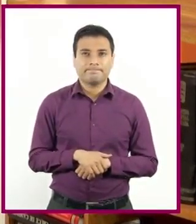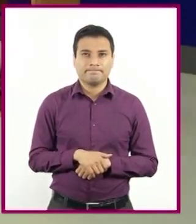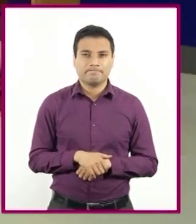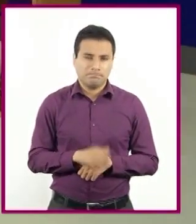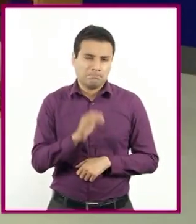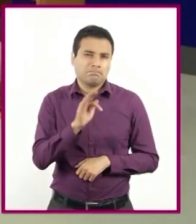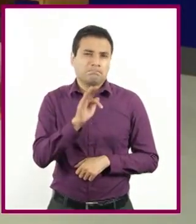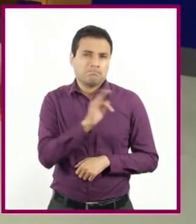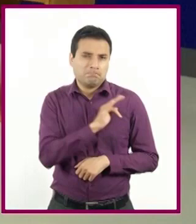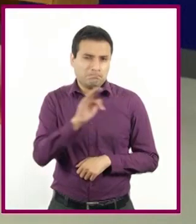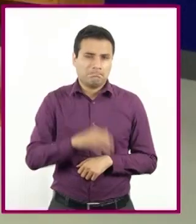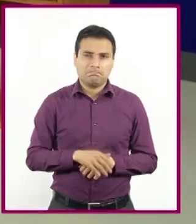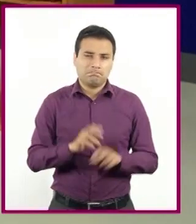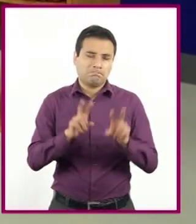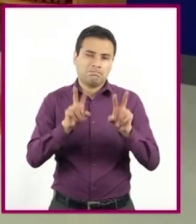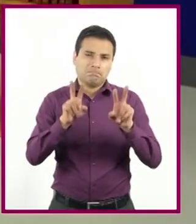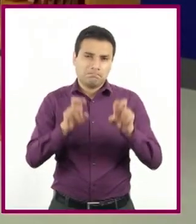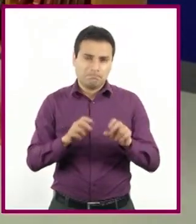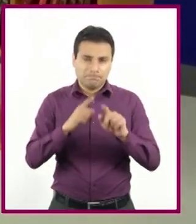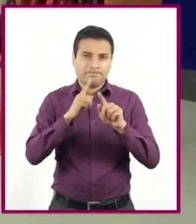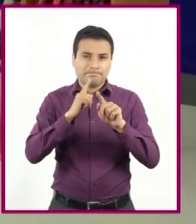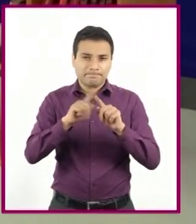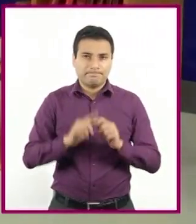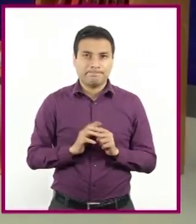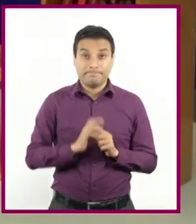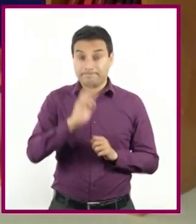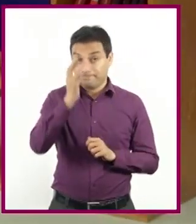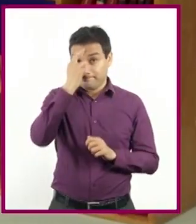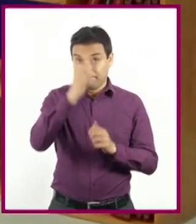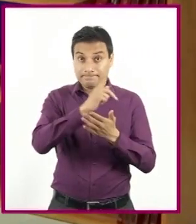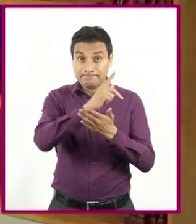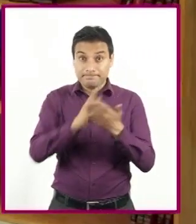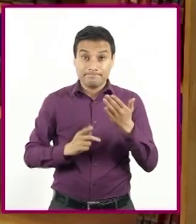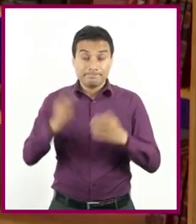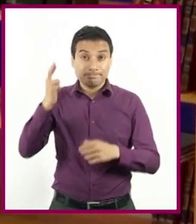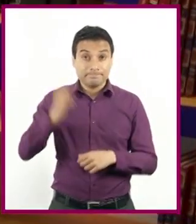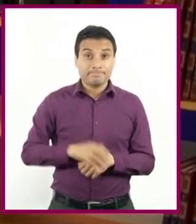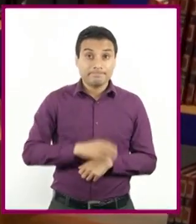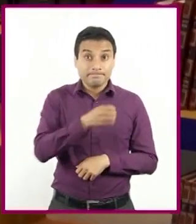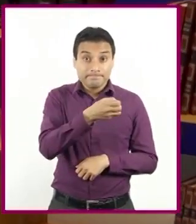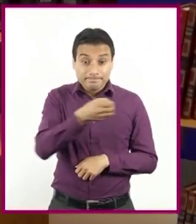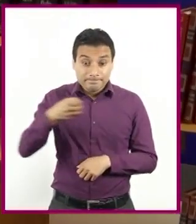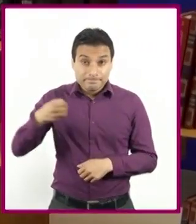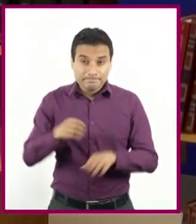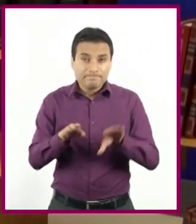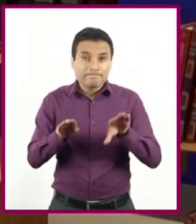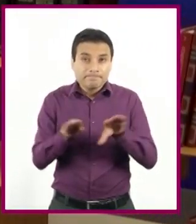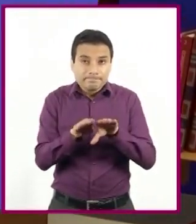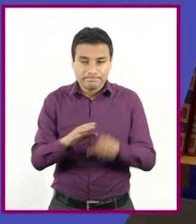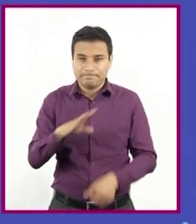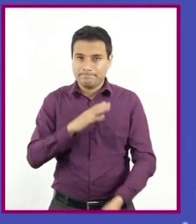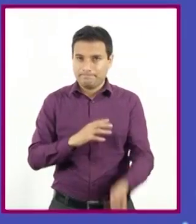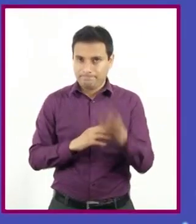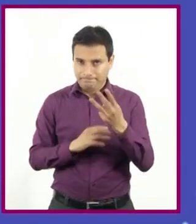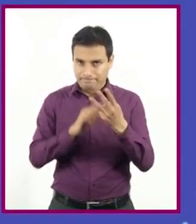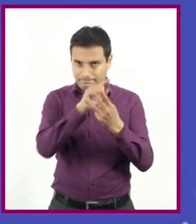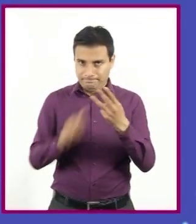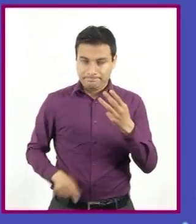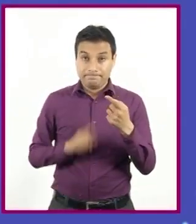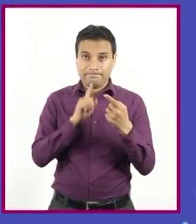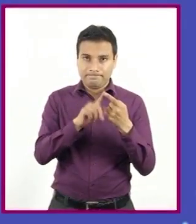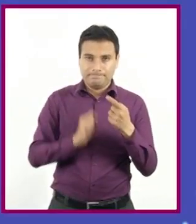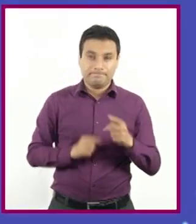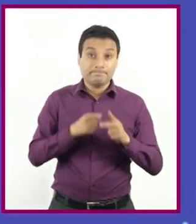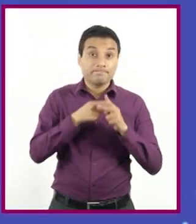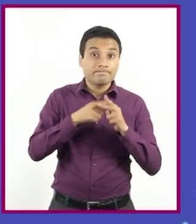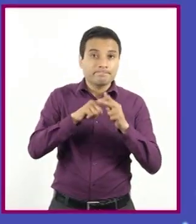variar. No olviden que la estructura de un programa de radio consta de 3 partes. Inicio,